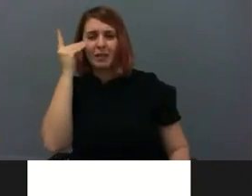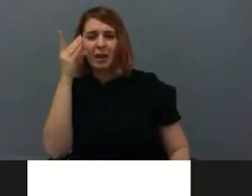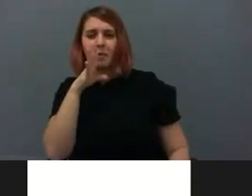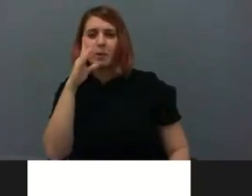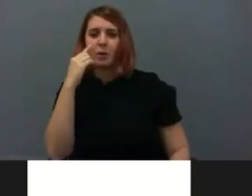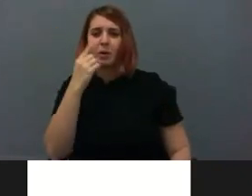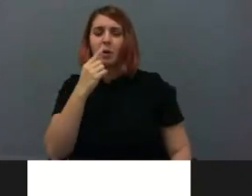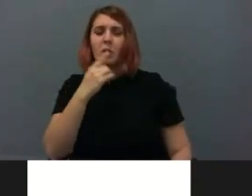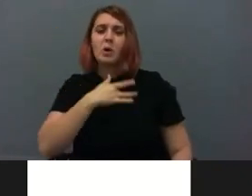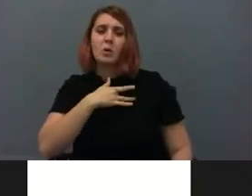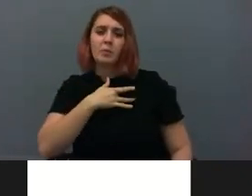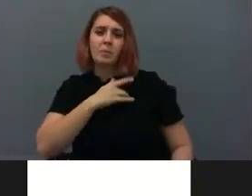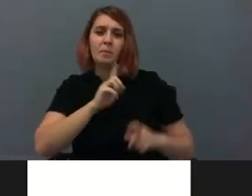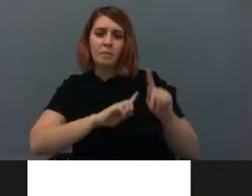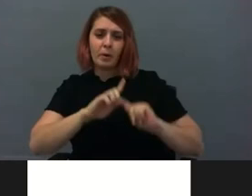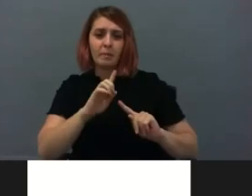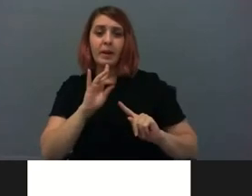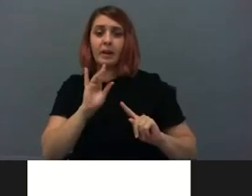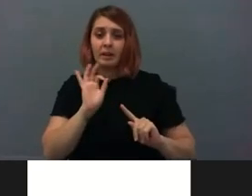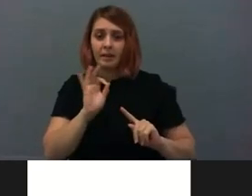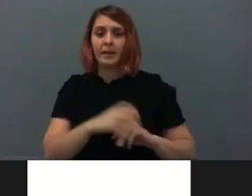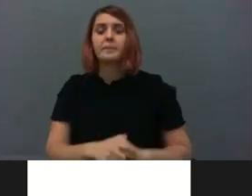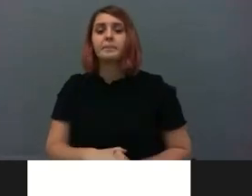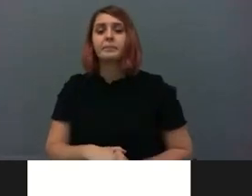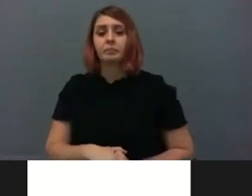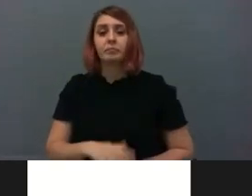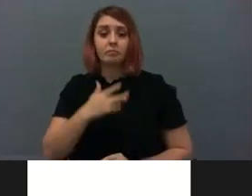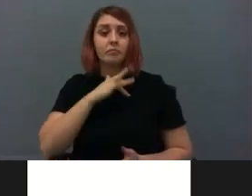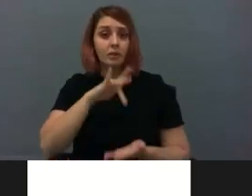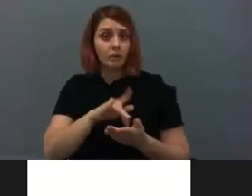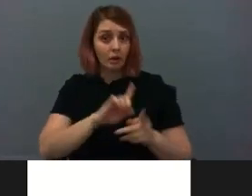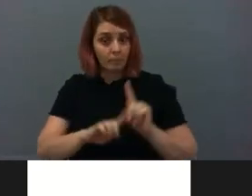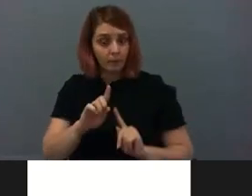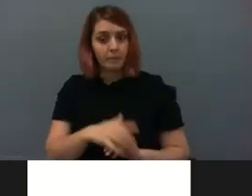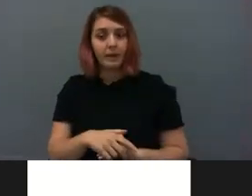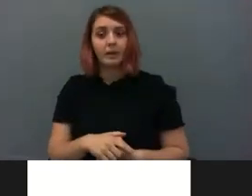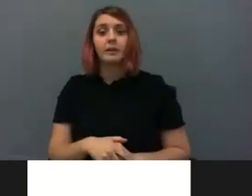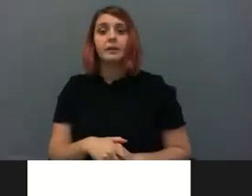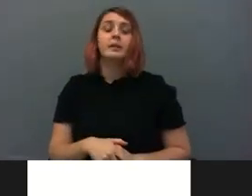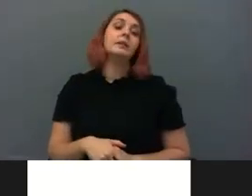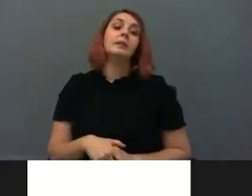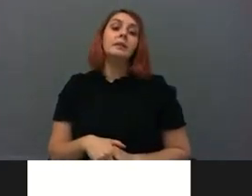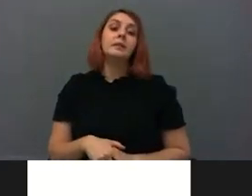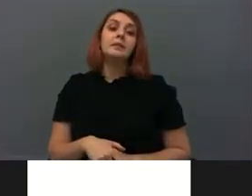problema cardíaco y así era, o se llamaba una tetralogía de Fallot. Y nos indicaron